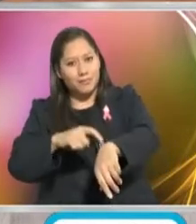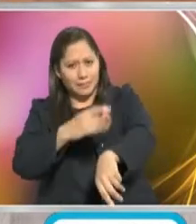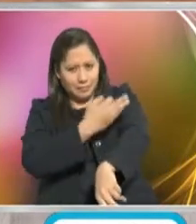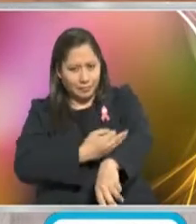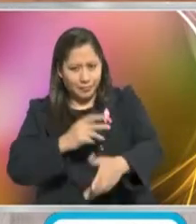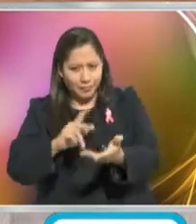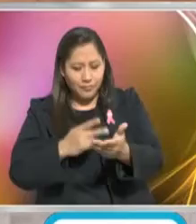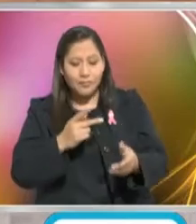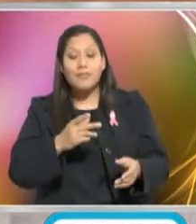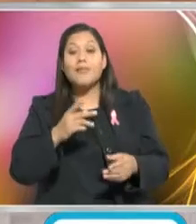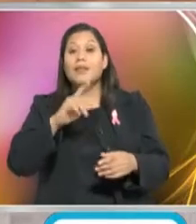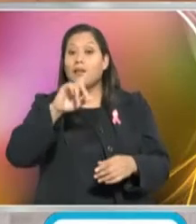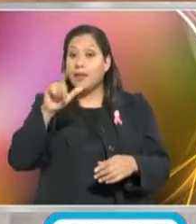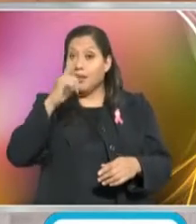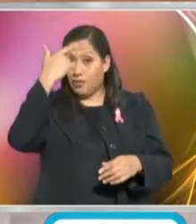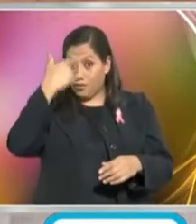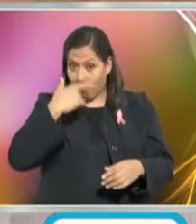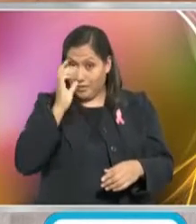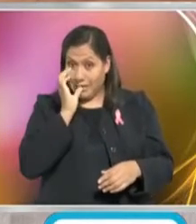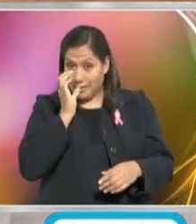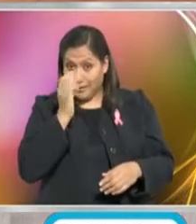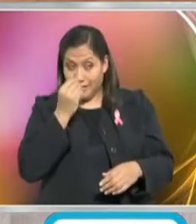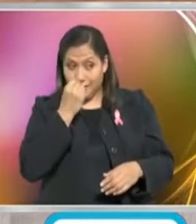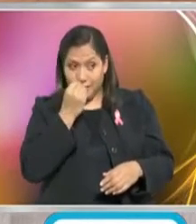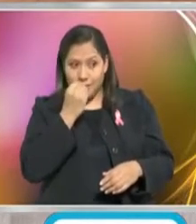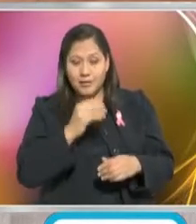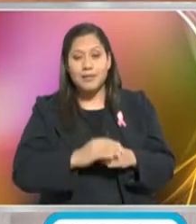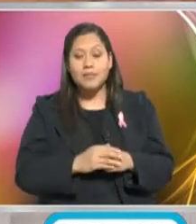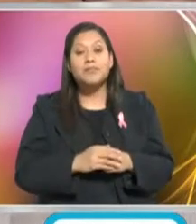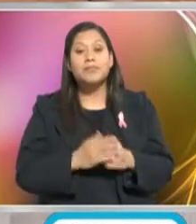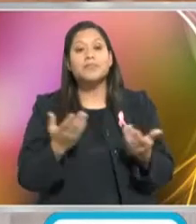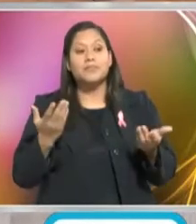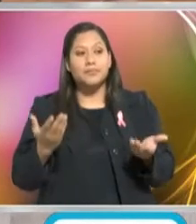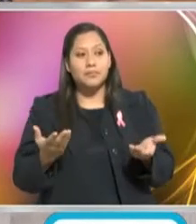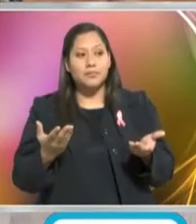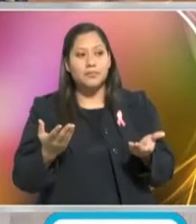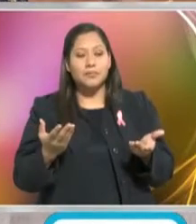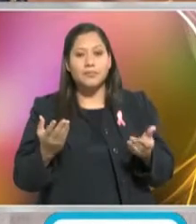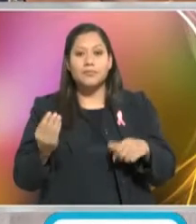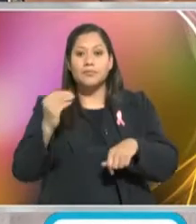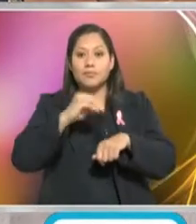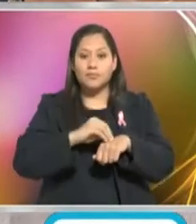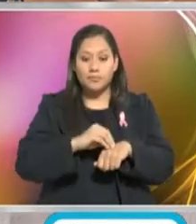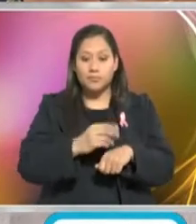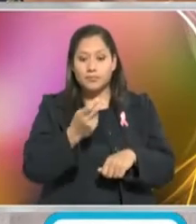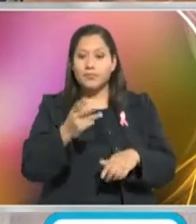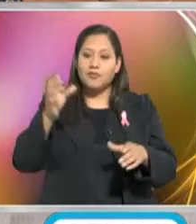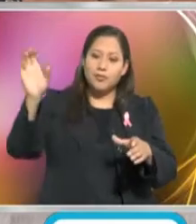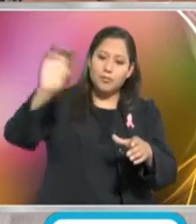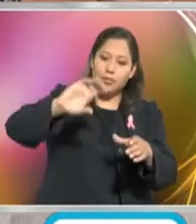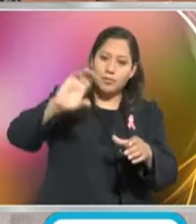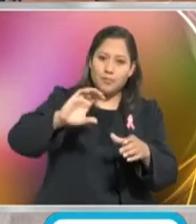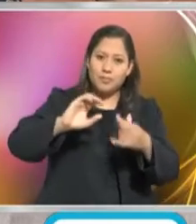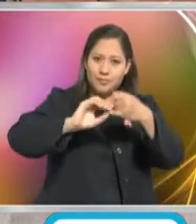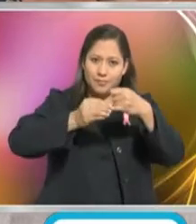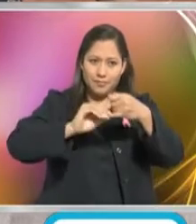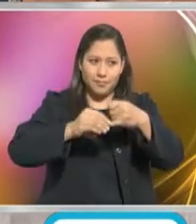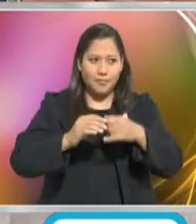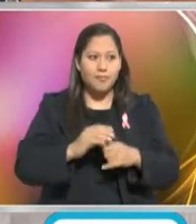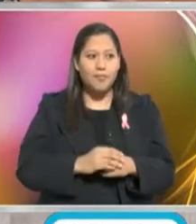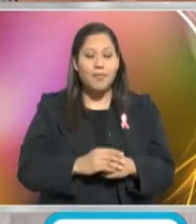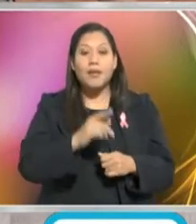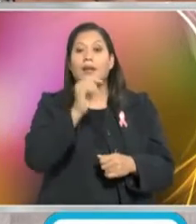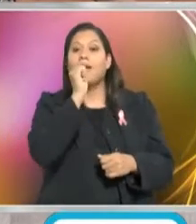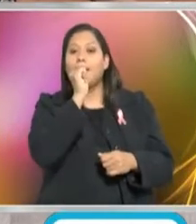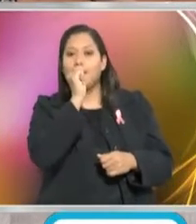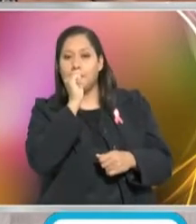entonces, ya en la cena, vamos a meter de preferencia este cerealito. Entonces, yo les dejo una